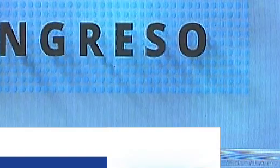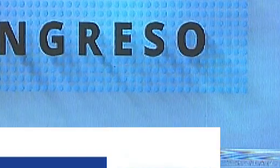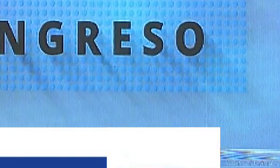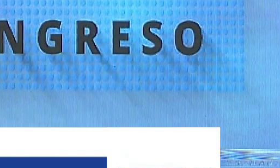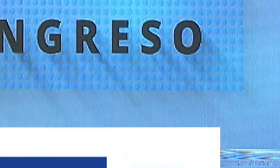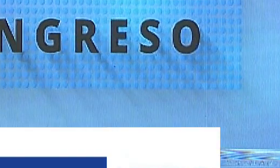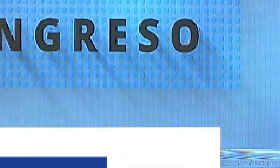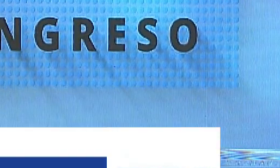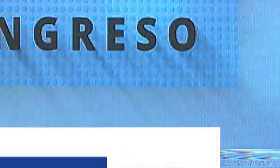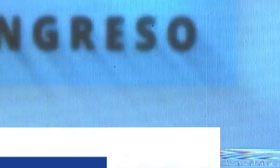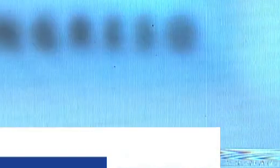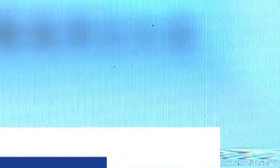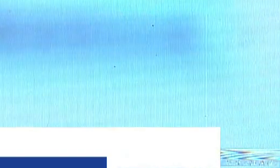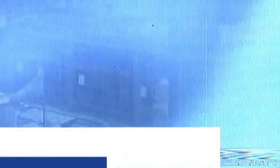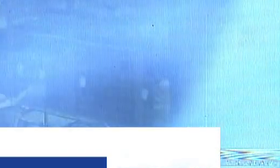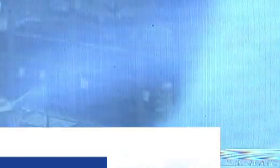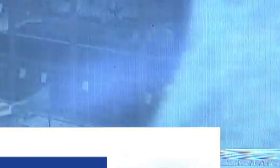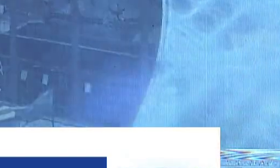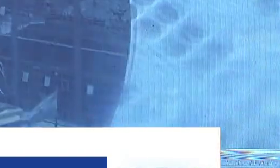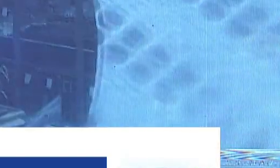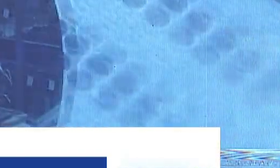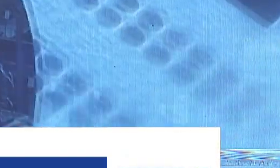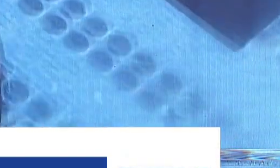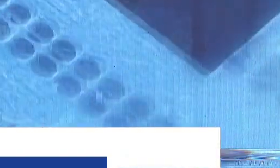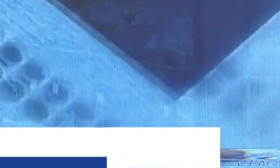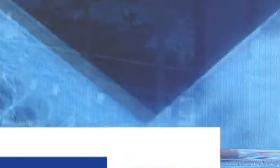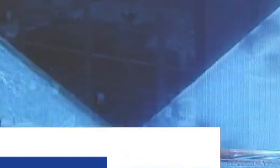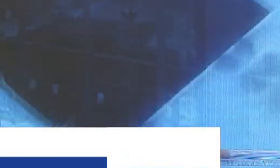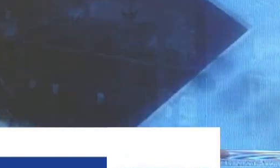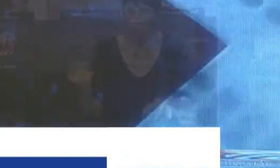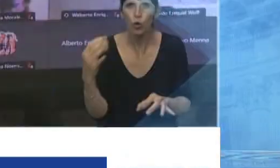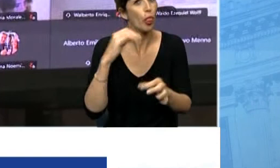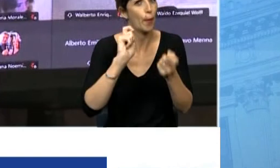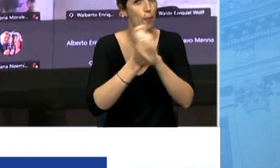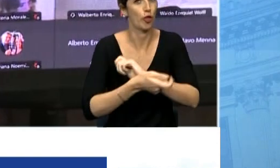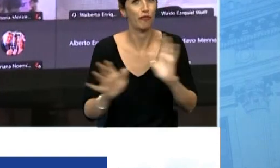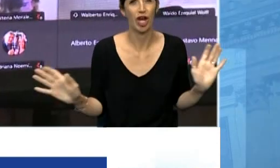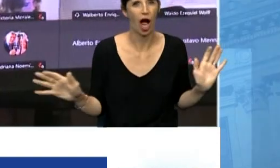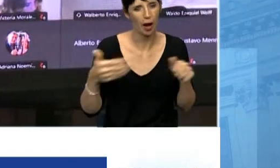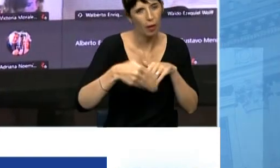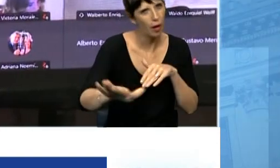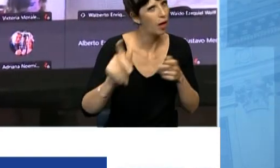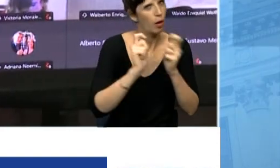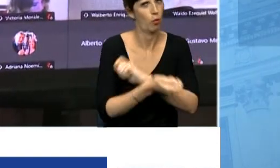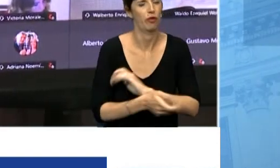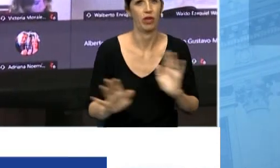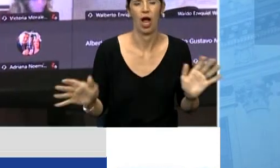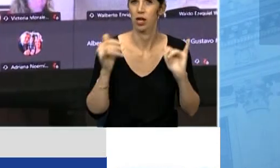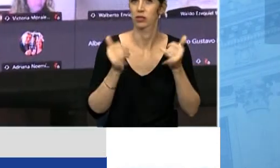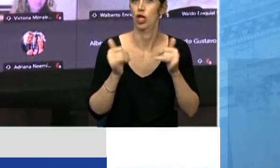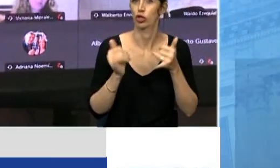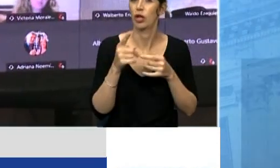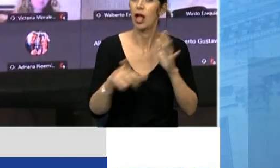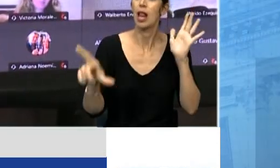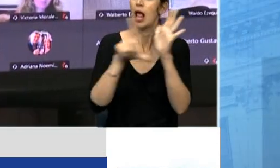este proyecto que va a implicar un enorme y gran esfuerzo de parte de todos. Tenemos que generar, y esta ley lo